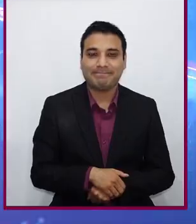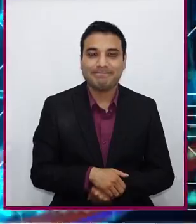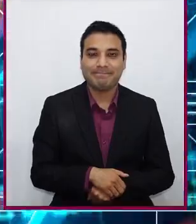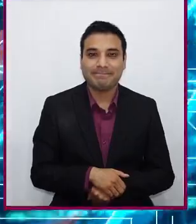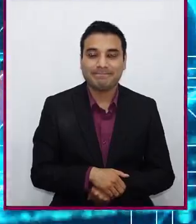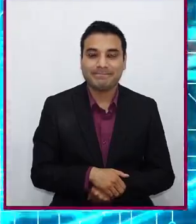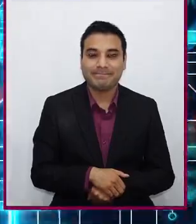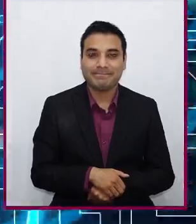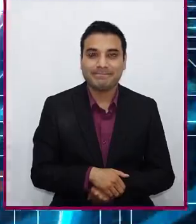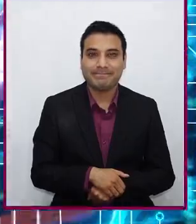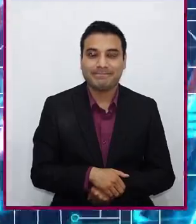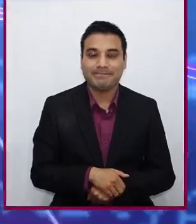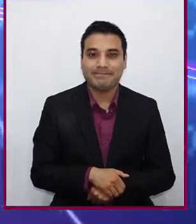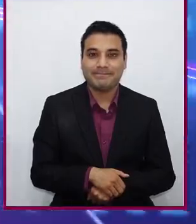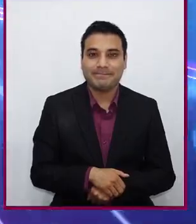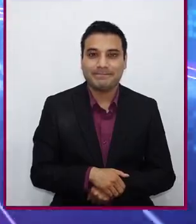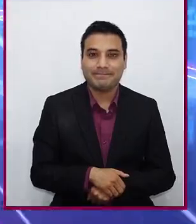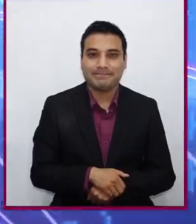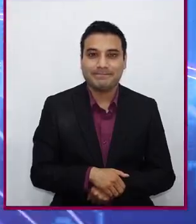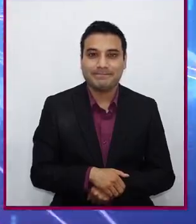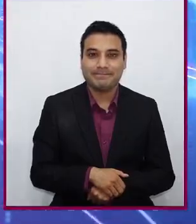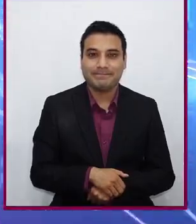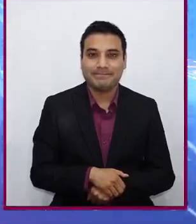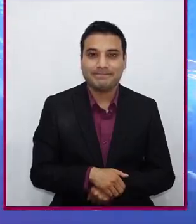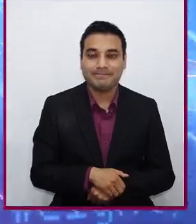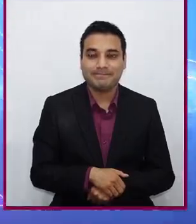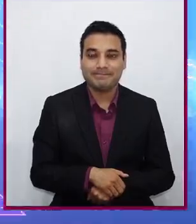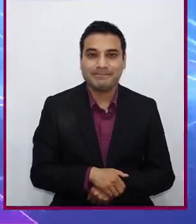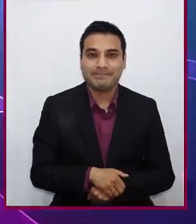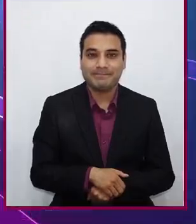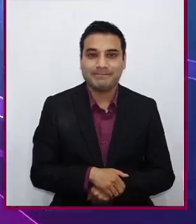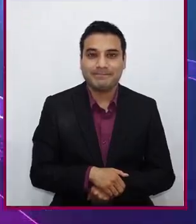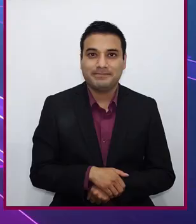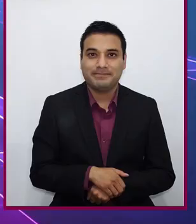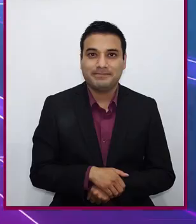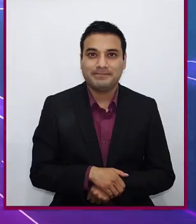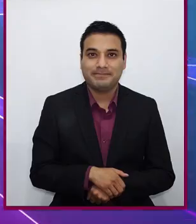pues háblale otra vez qué penita